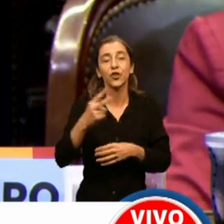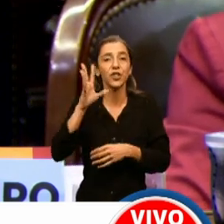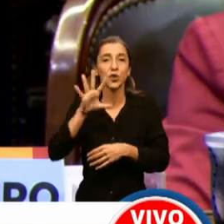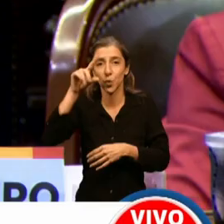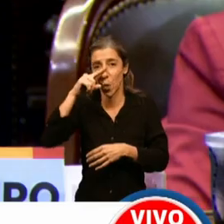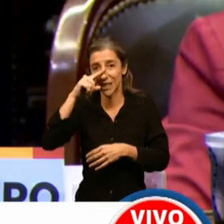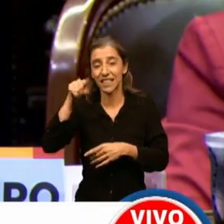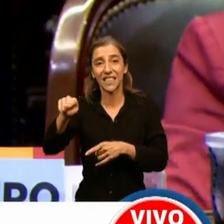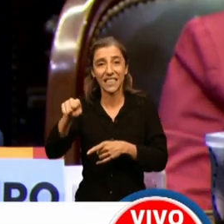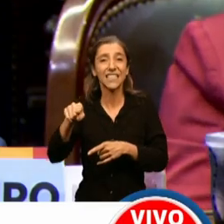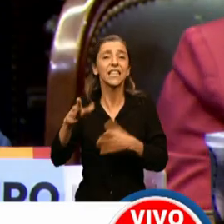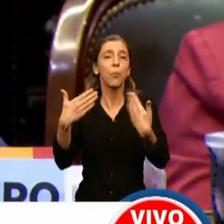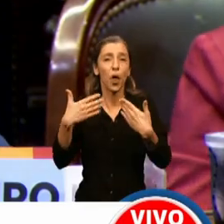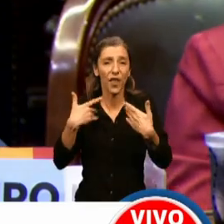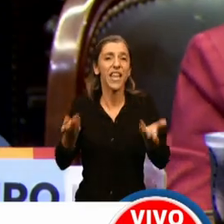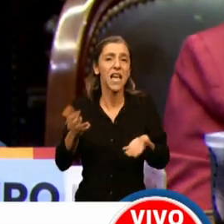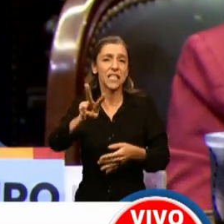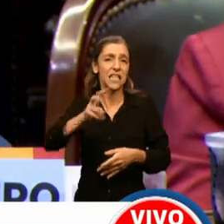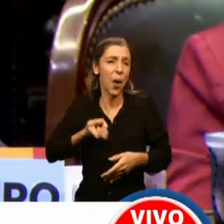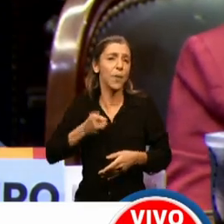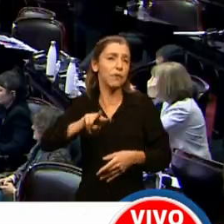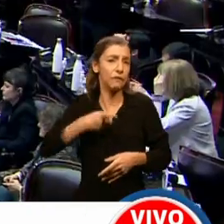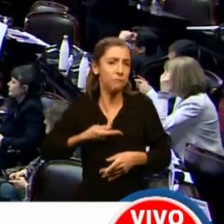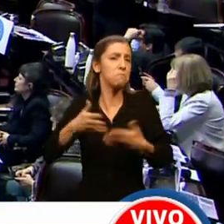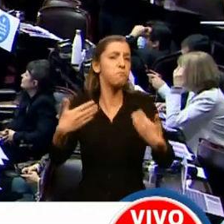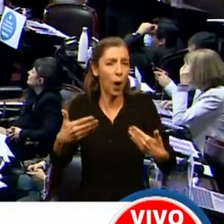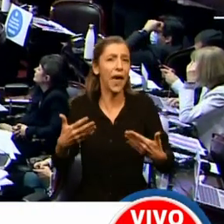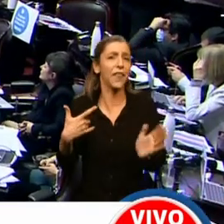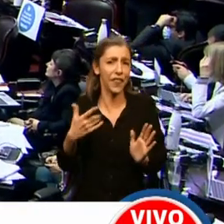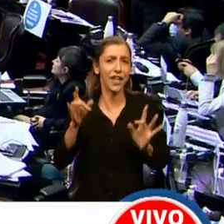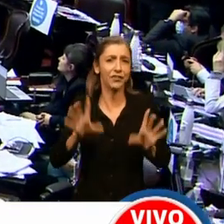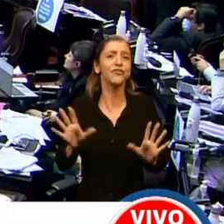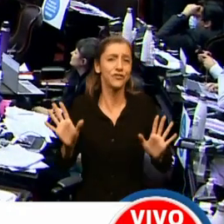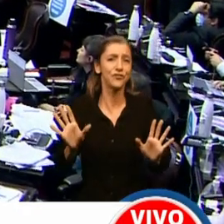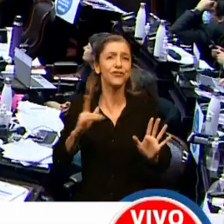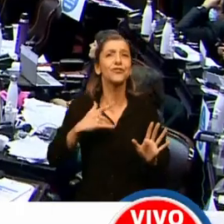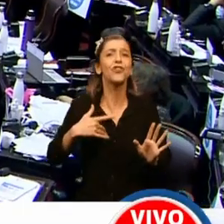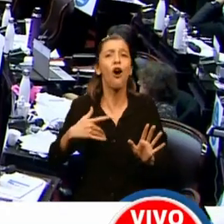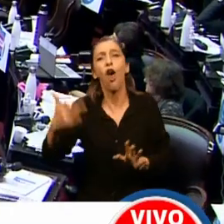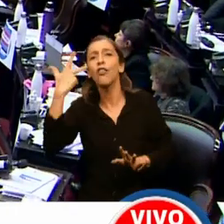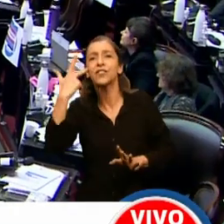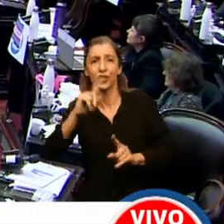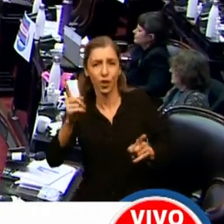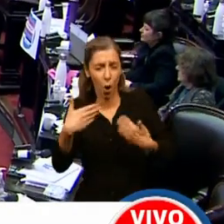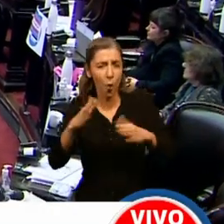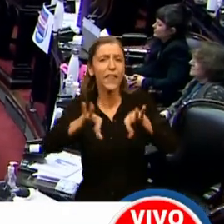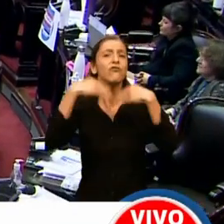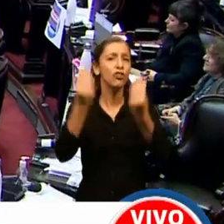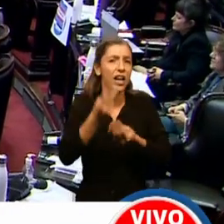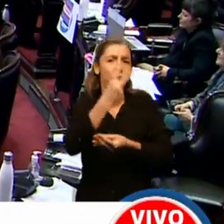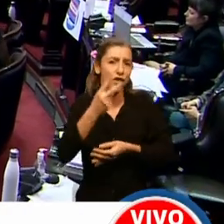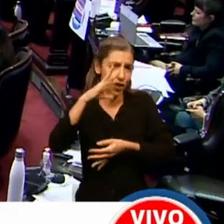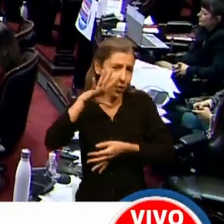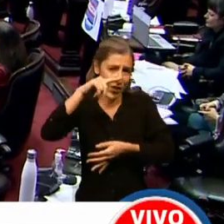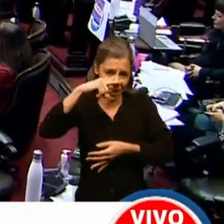las compañeras travestis trans que estarían en este congreso trabajando ayudándonos a que funcione